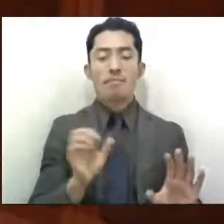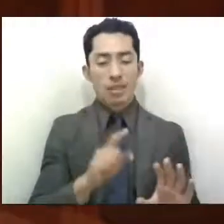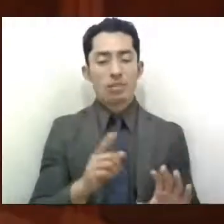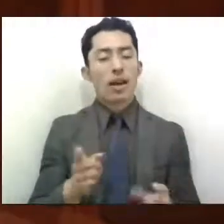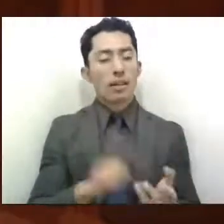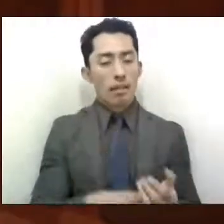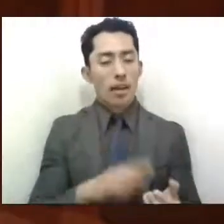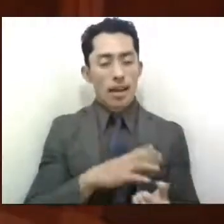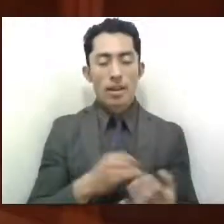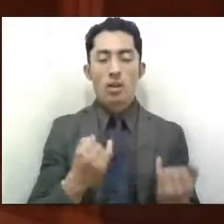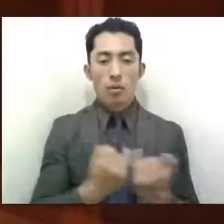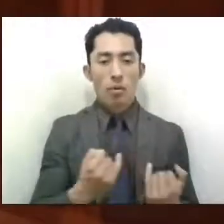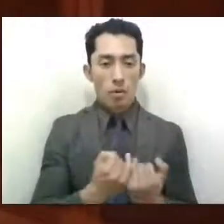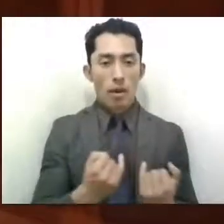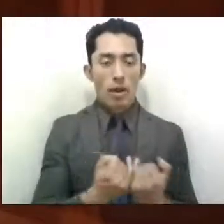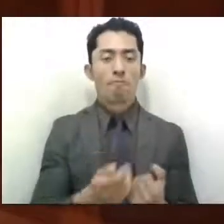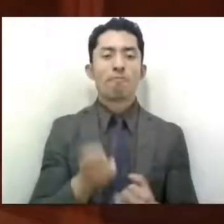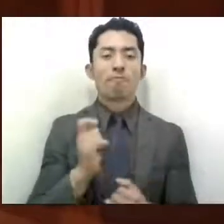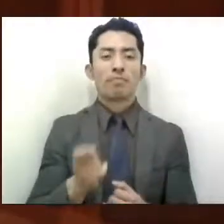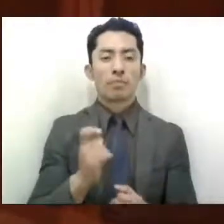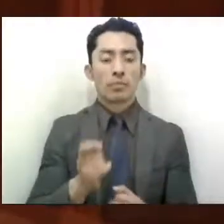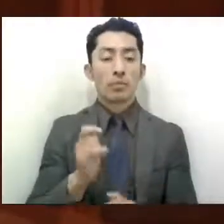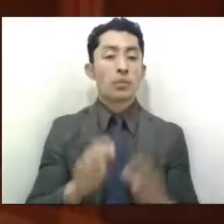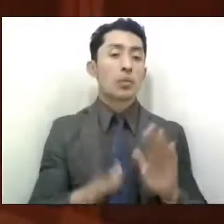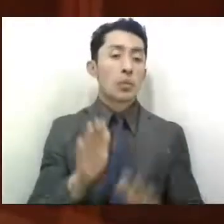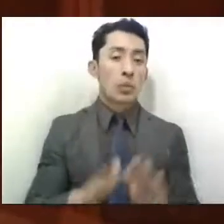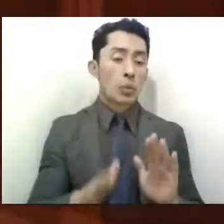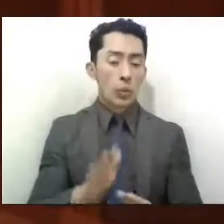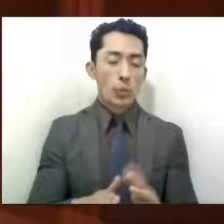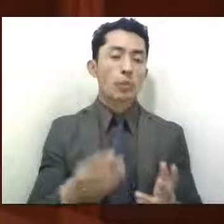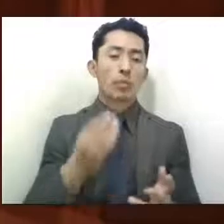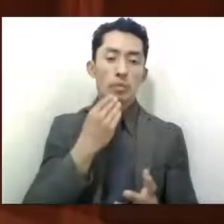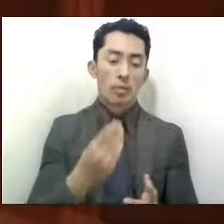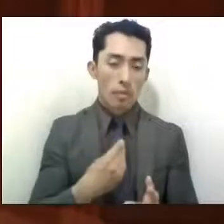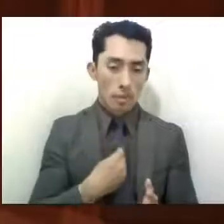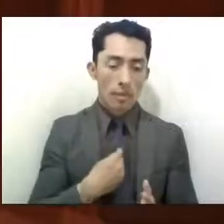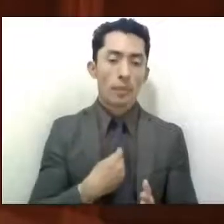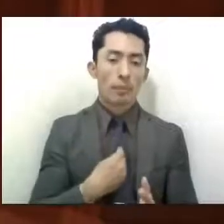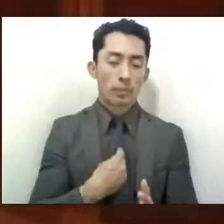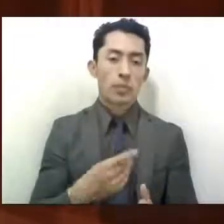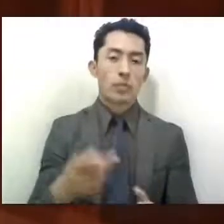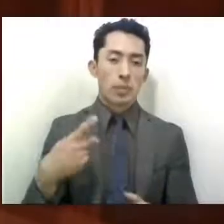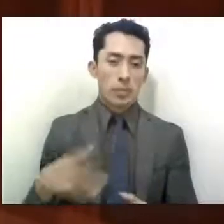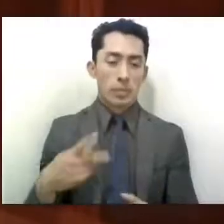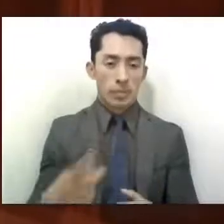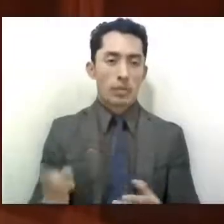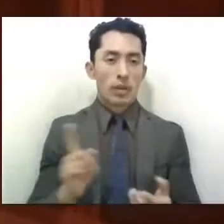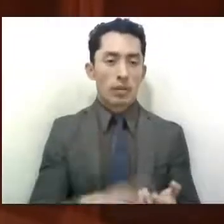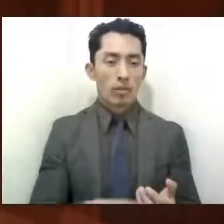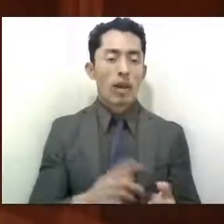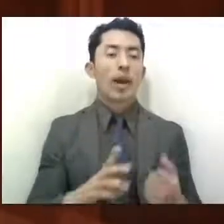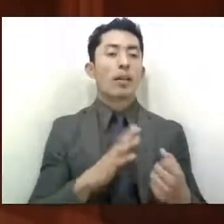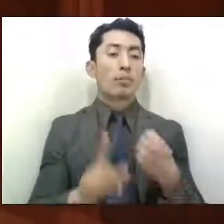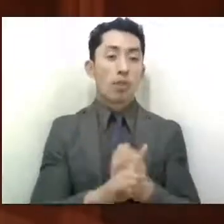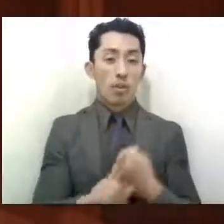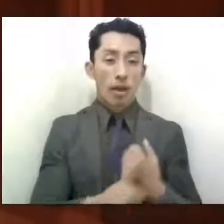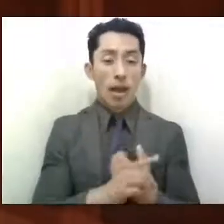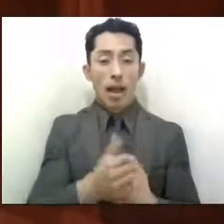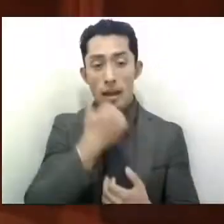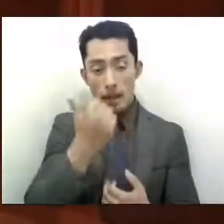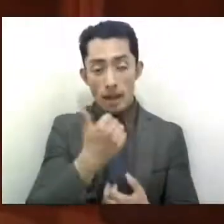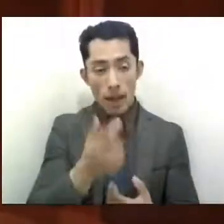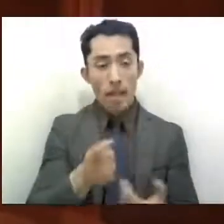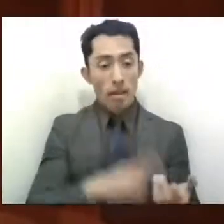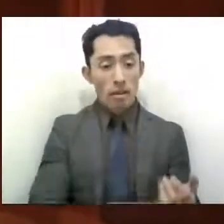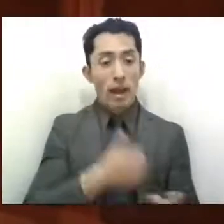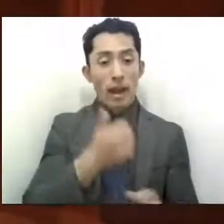que significa a veces involucrarse en medida de lo posible en las problemáticas de sus alumnos, que no son parte del